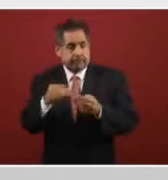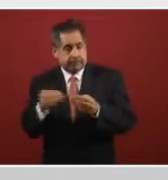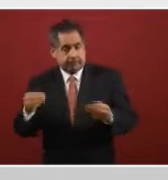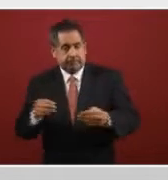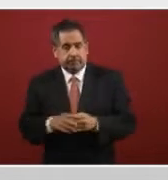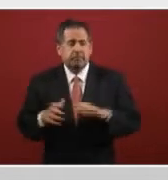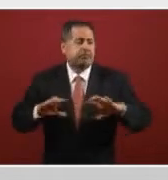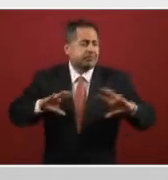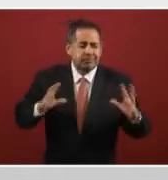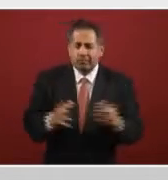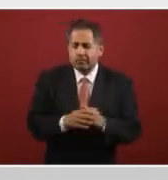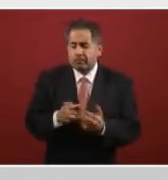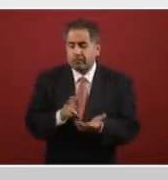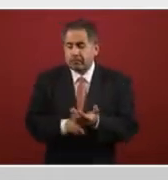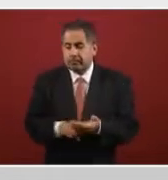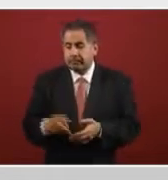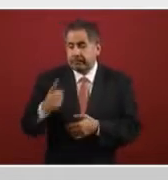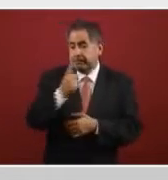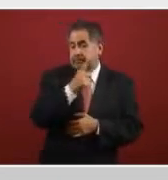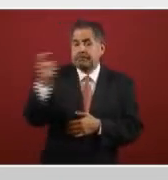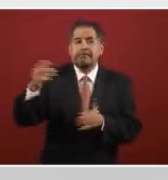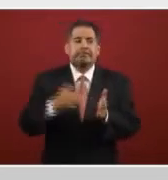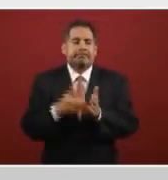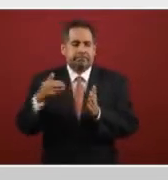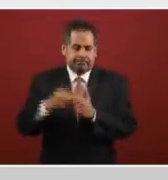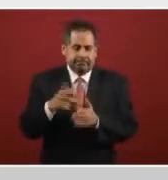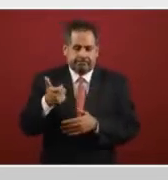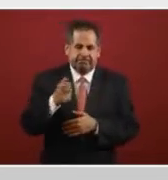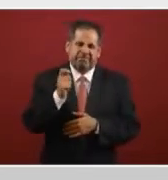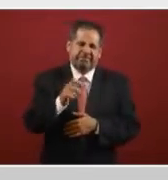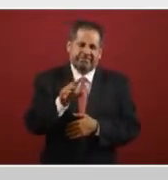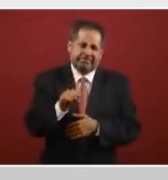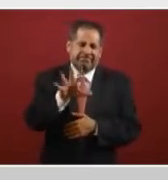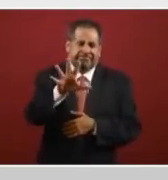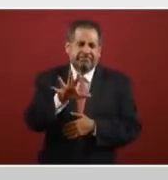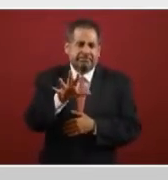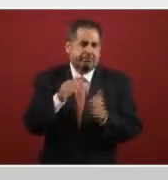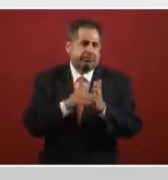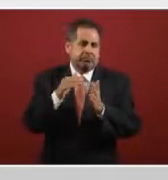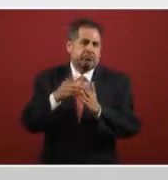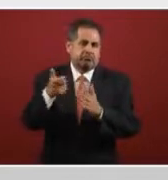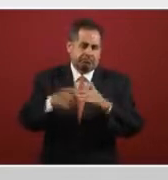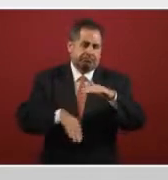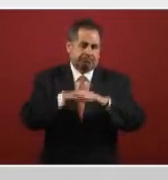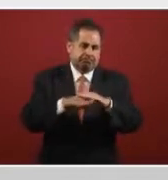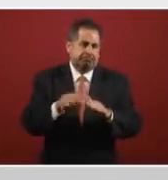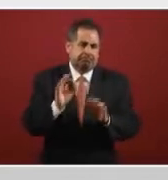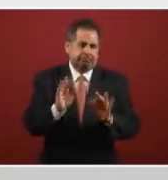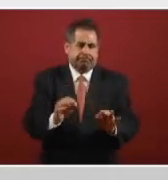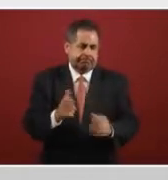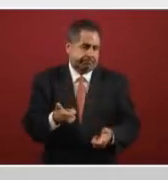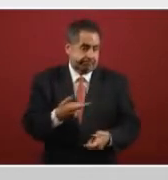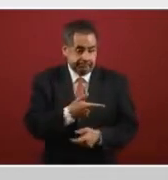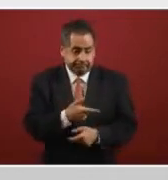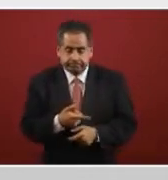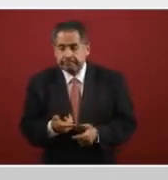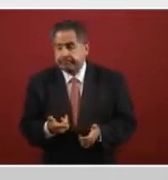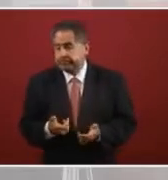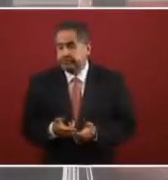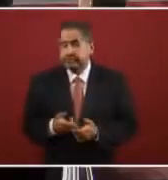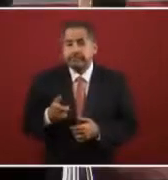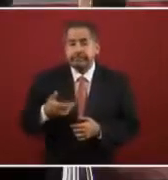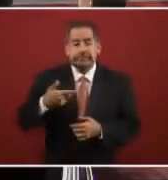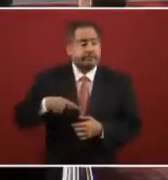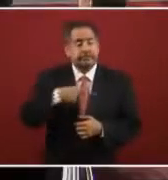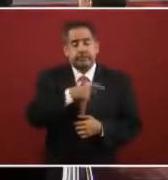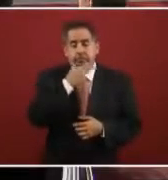en casi 100 millones de pesos. It's Lo almost evaluamos en 100 95 million. millones de pesos. So they evaluated or valued it